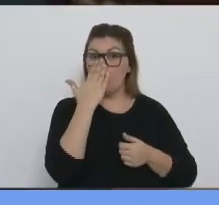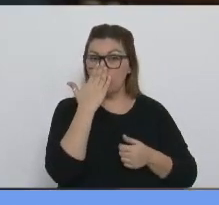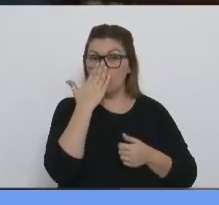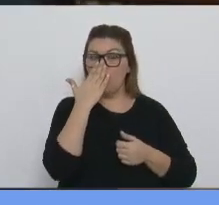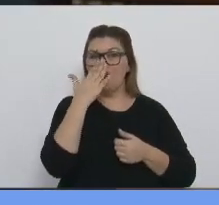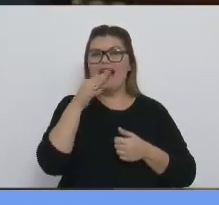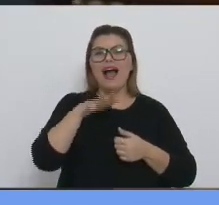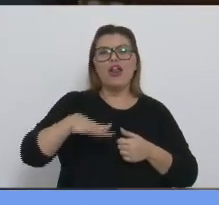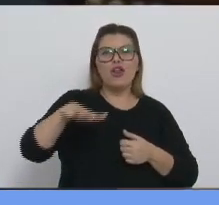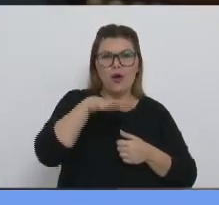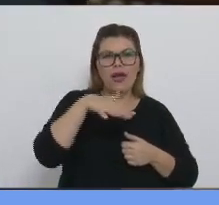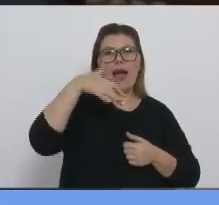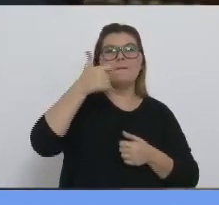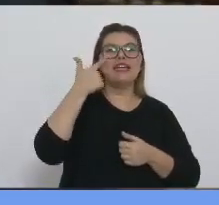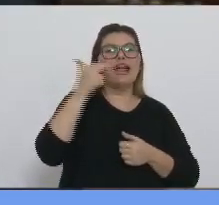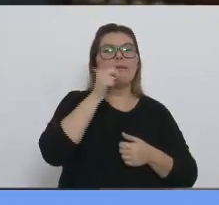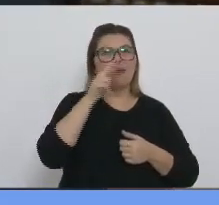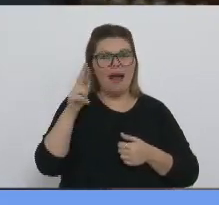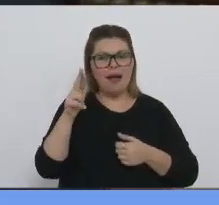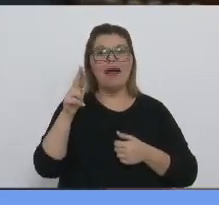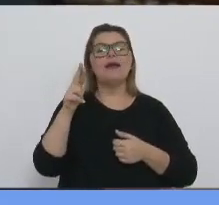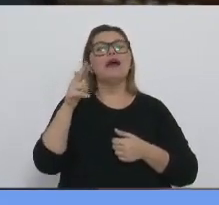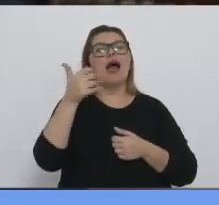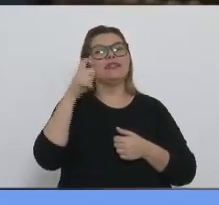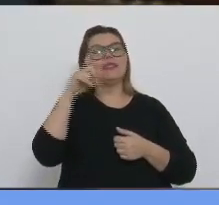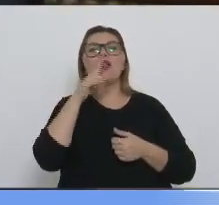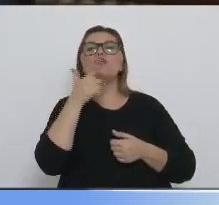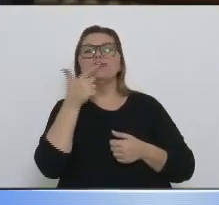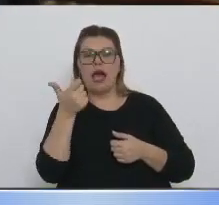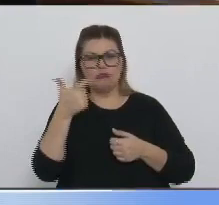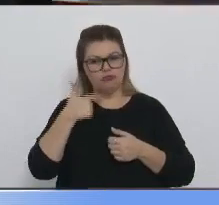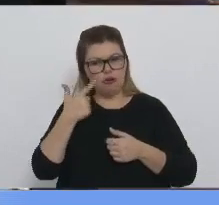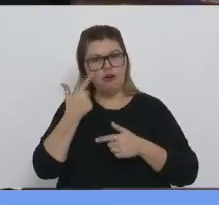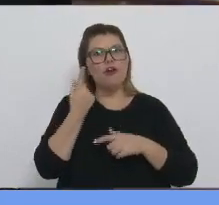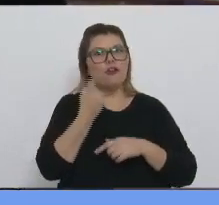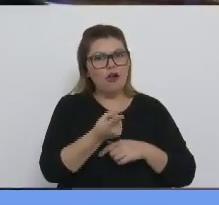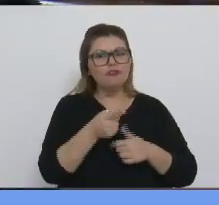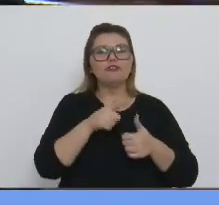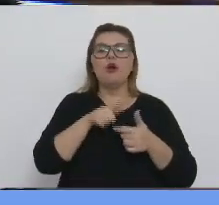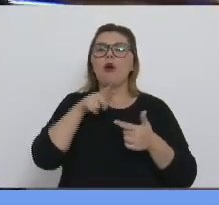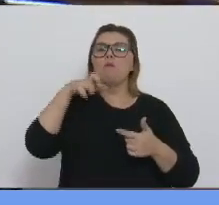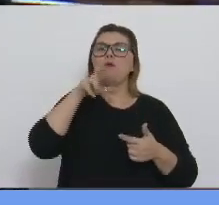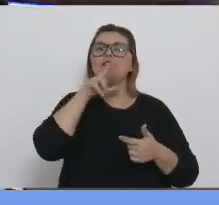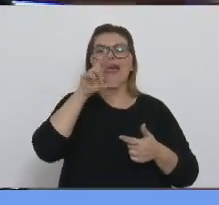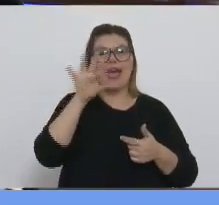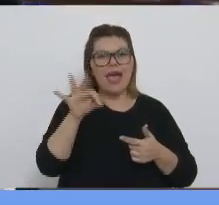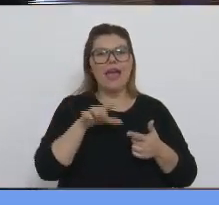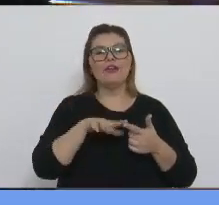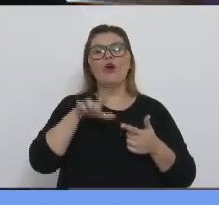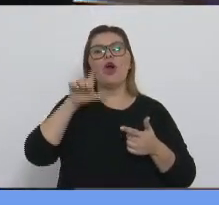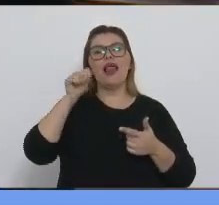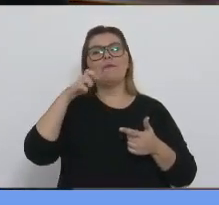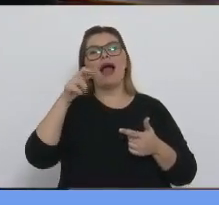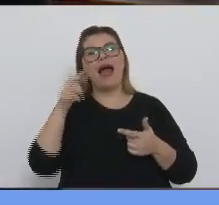como mira mar de ansenuza tengo el placer de conocer morteros la paquita altos de chipión la para